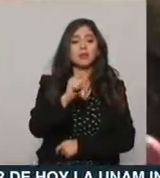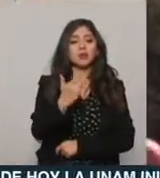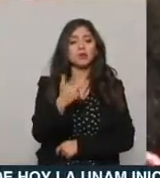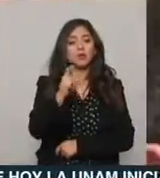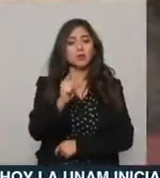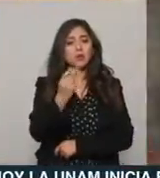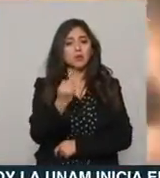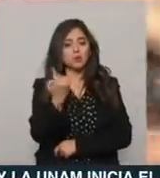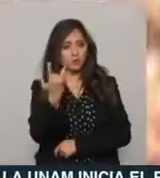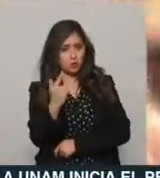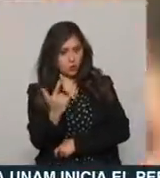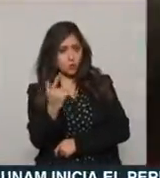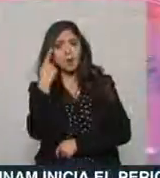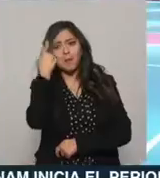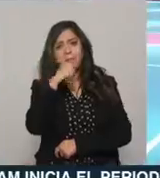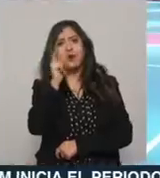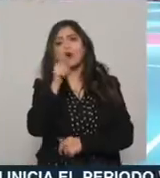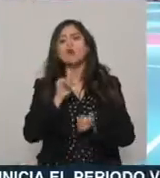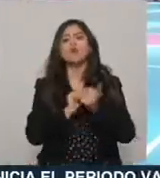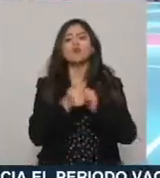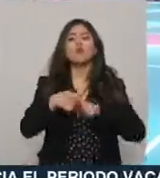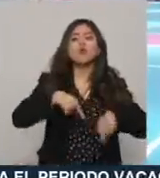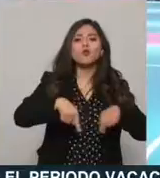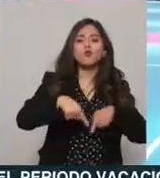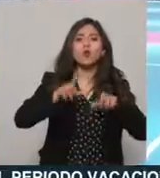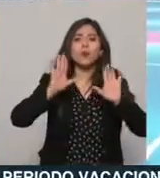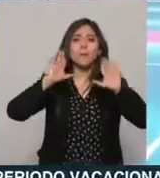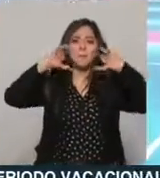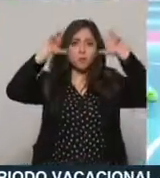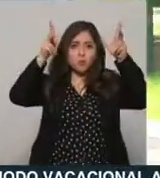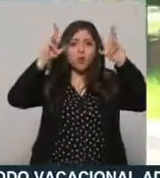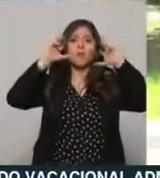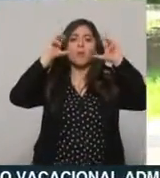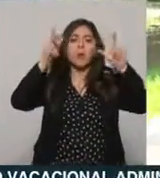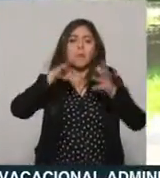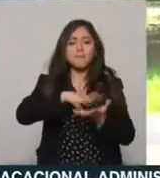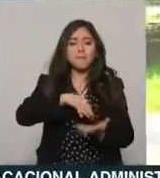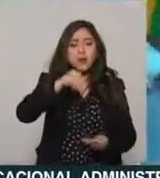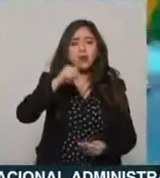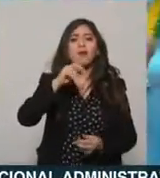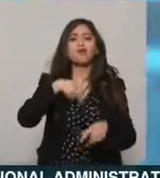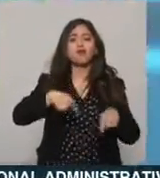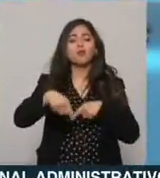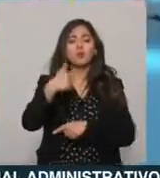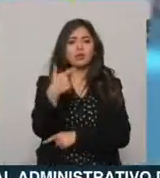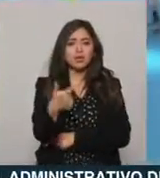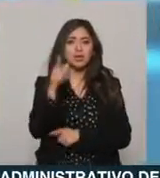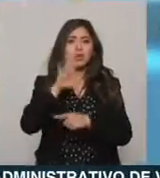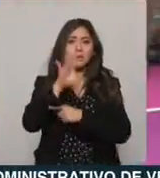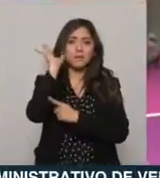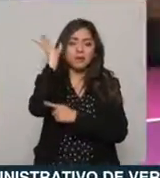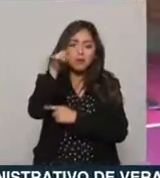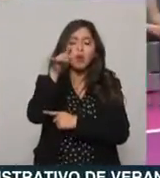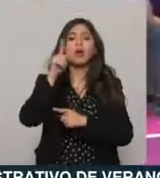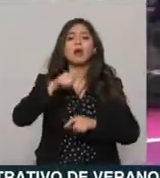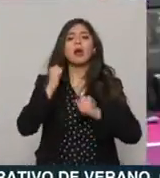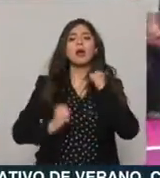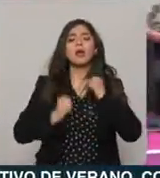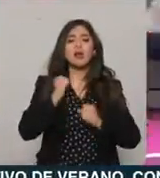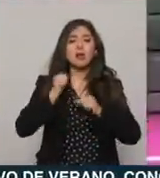para buscar la gloria en disciplinas como fútbol, voleibol, voleibol de playa, fútbol 7, básquetbol, atletismo,